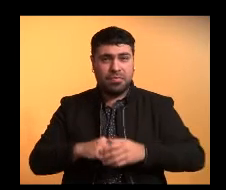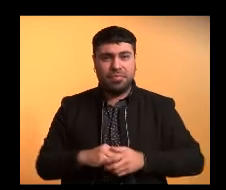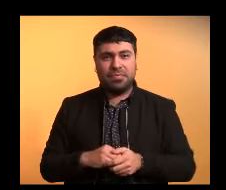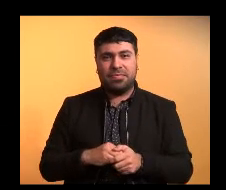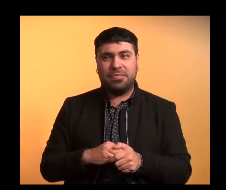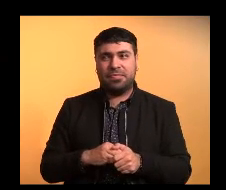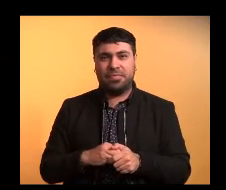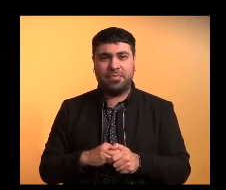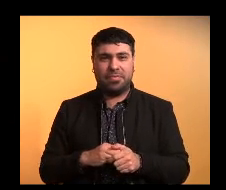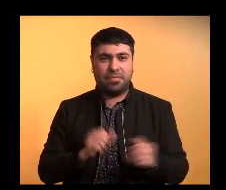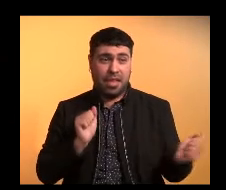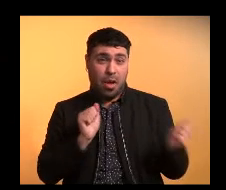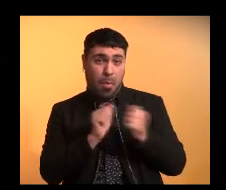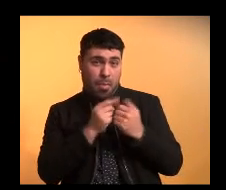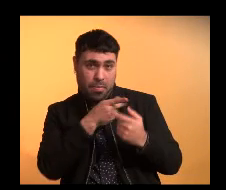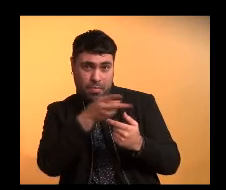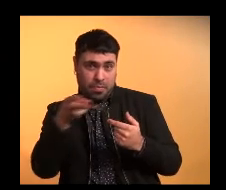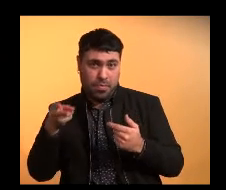Adenosistis.